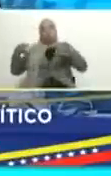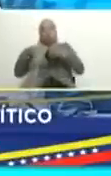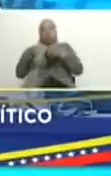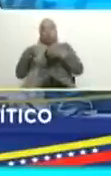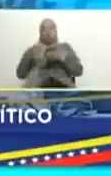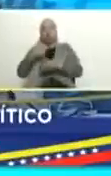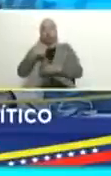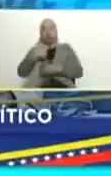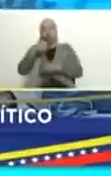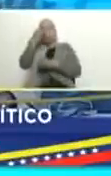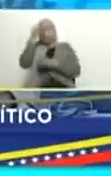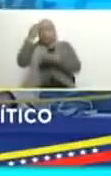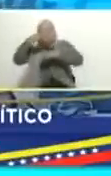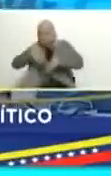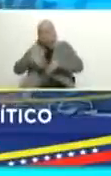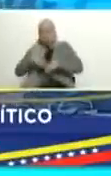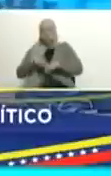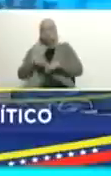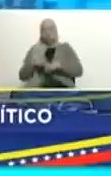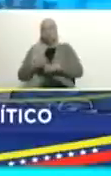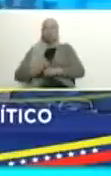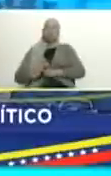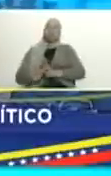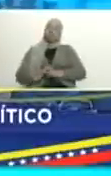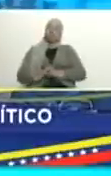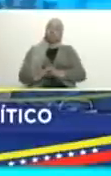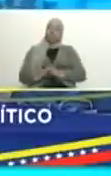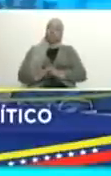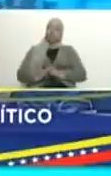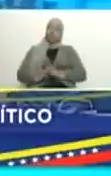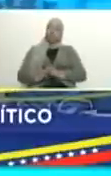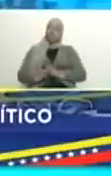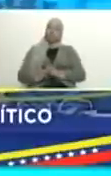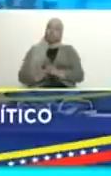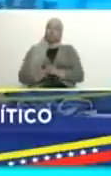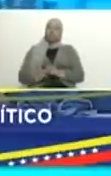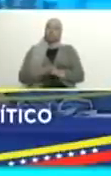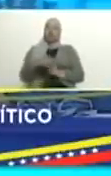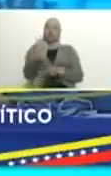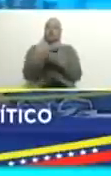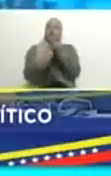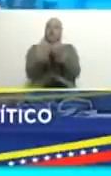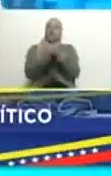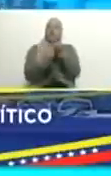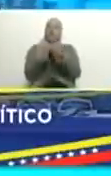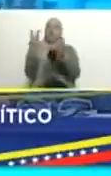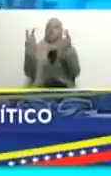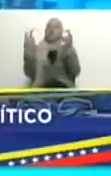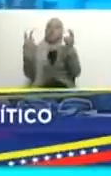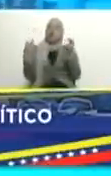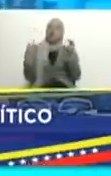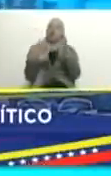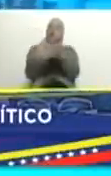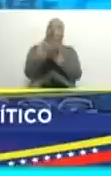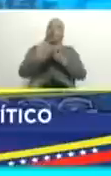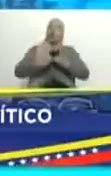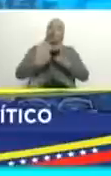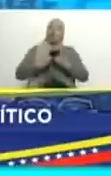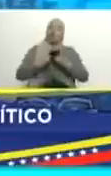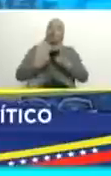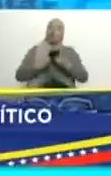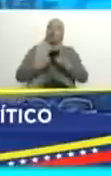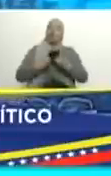acuerdo. Son consensos que han creado una nueva etapa de la vida nacional.